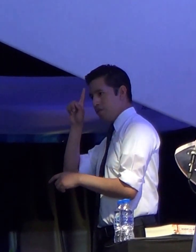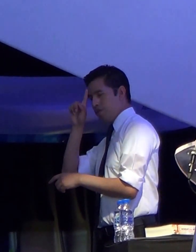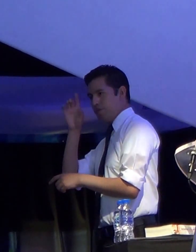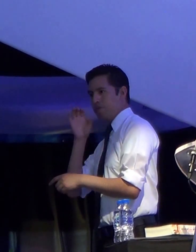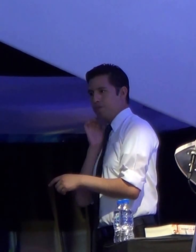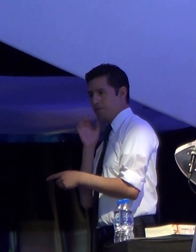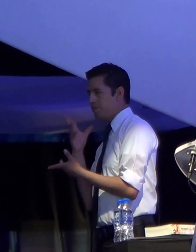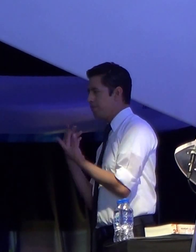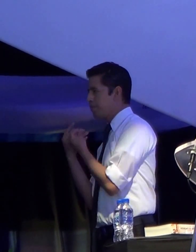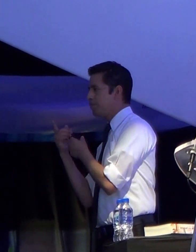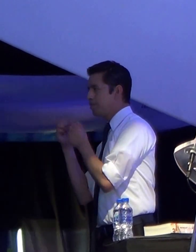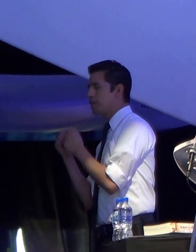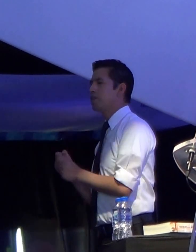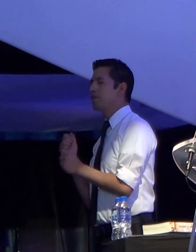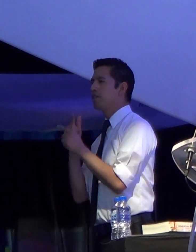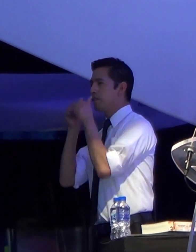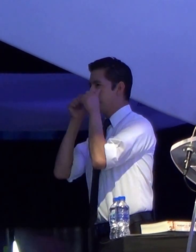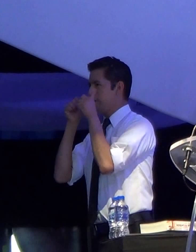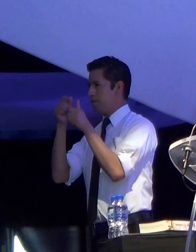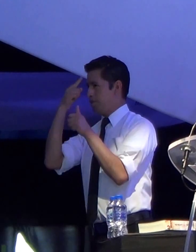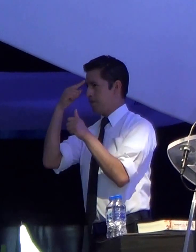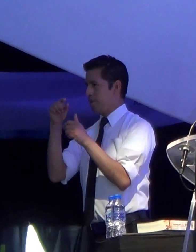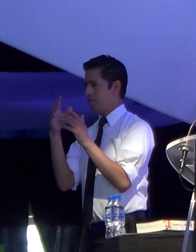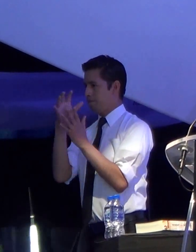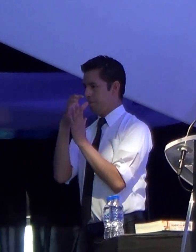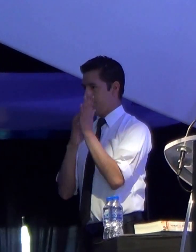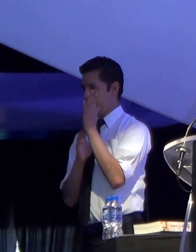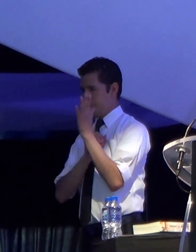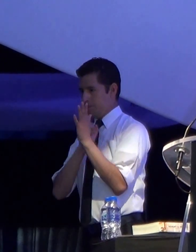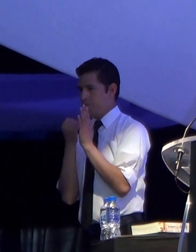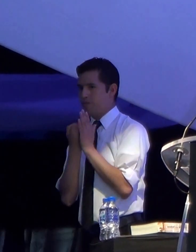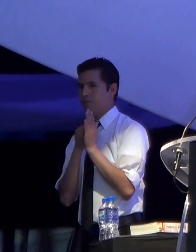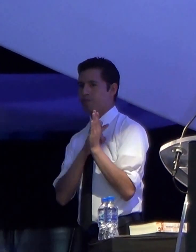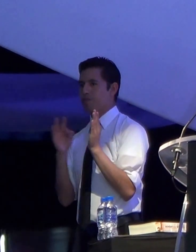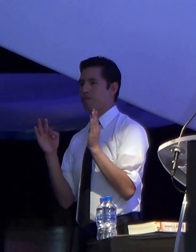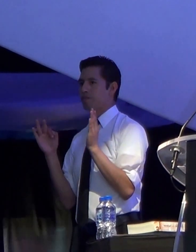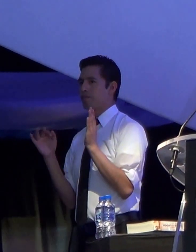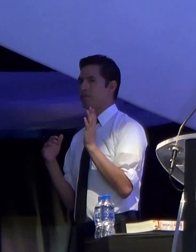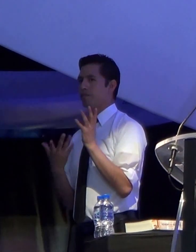a seguir y a querer aprobar el texto. El texto, de nuevo,